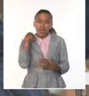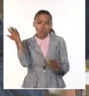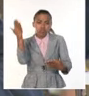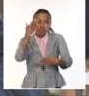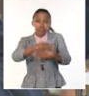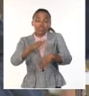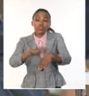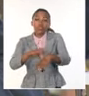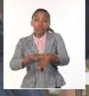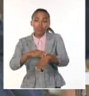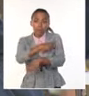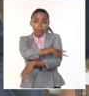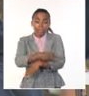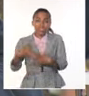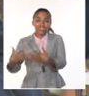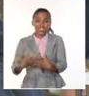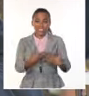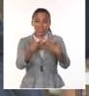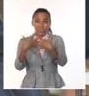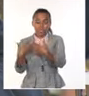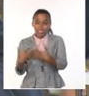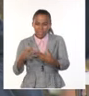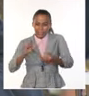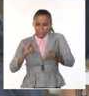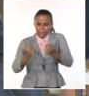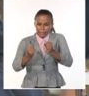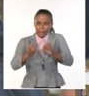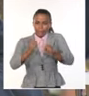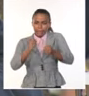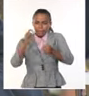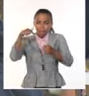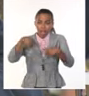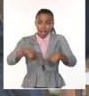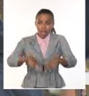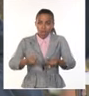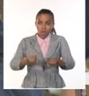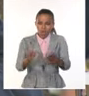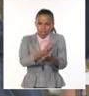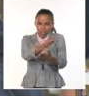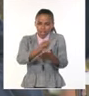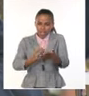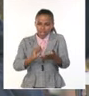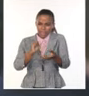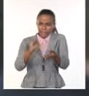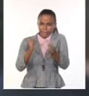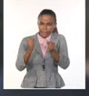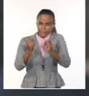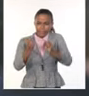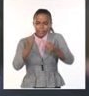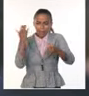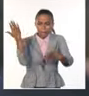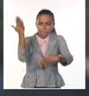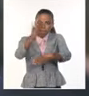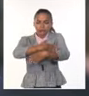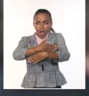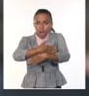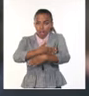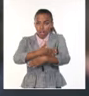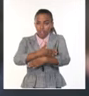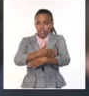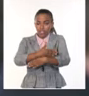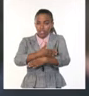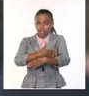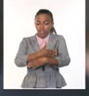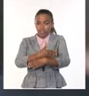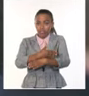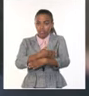recrudecido en los últimos años con medidas especialmente diseñadas para impedir el éxito de los planes de desarrollo y hacer más difícil